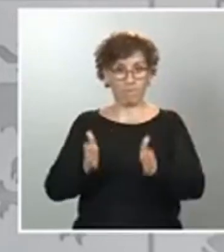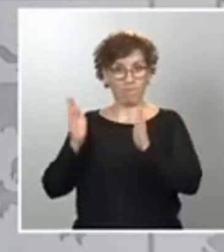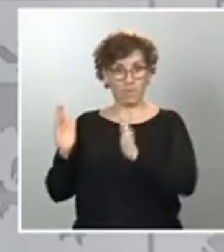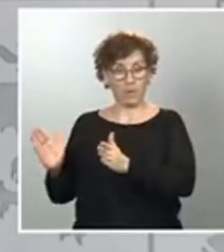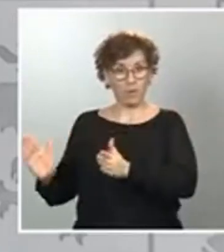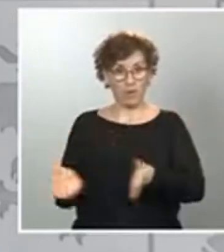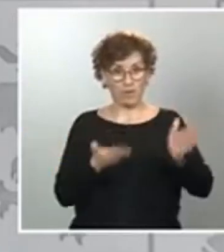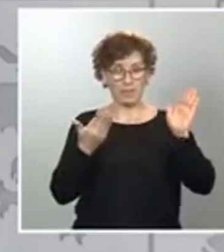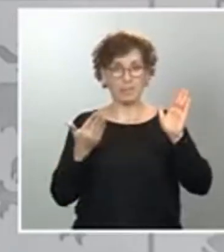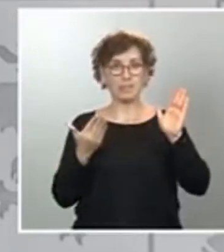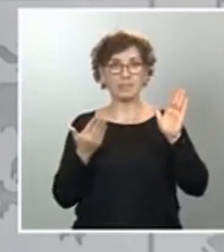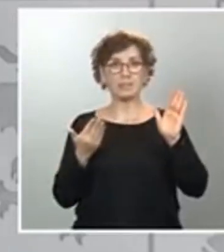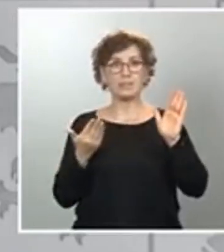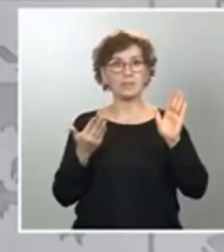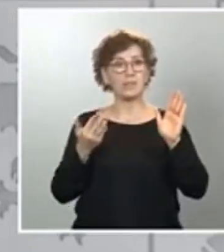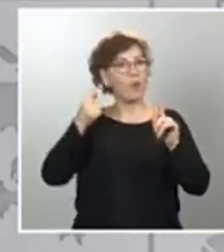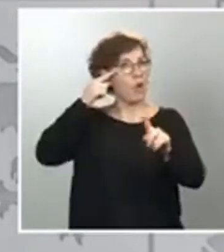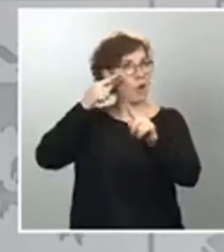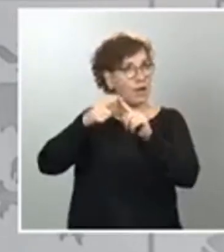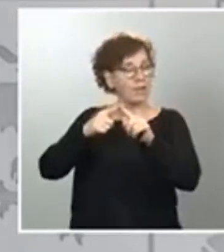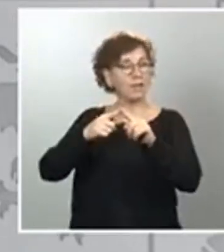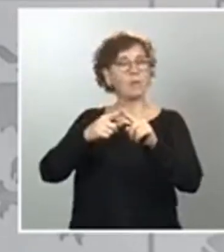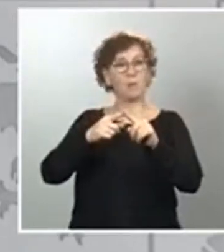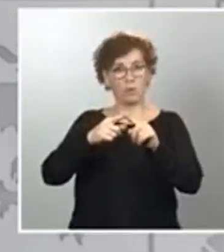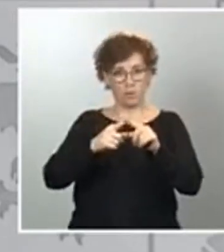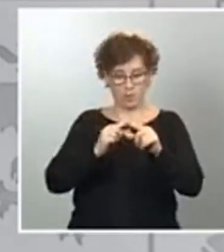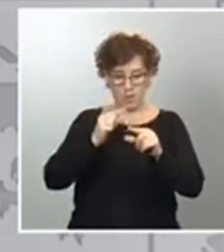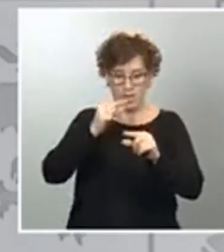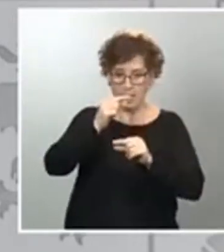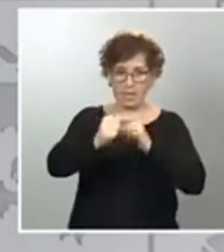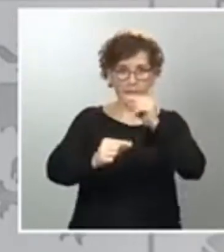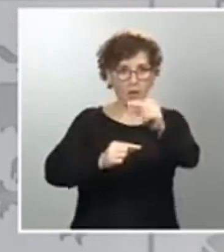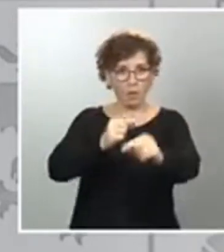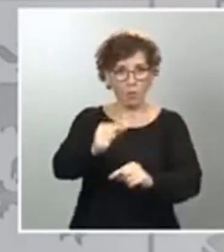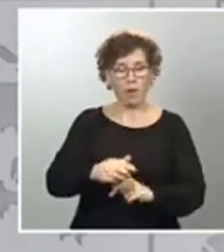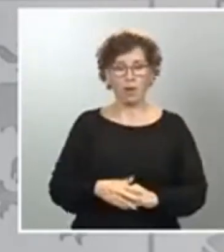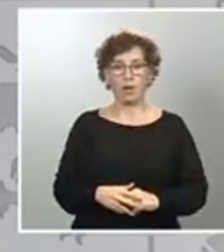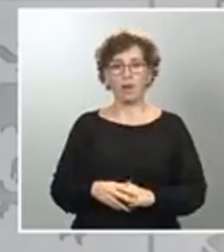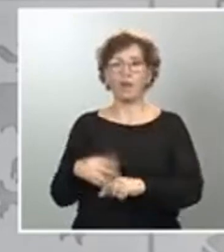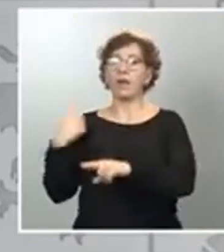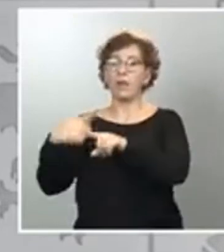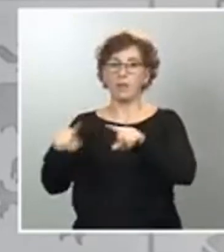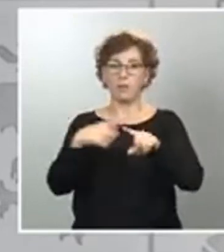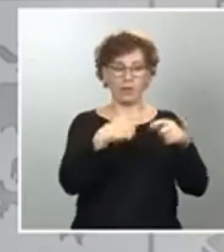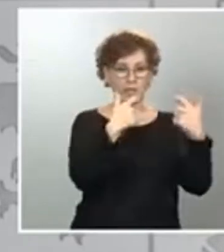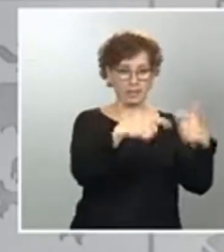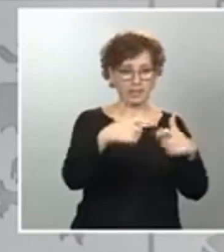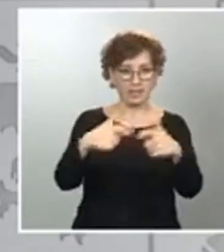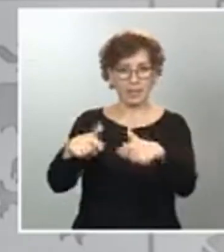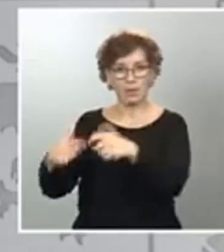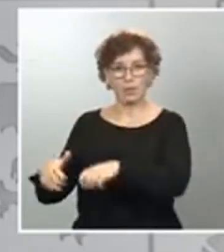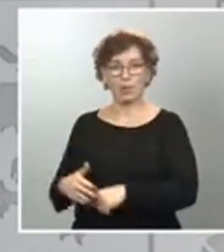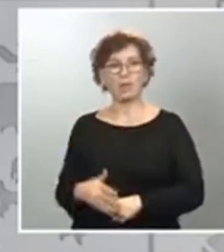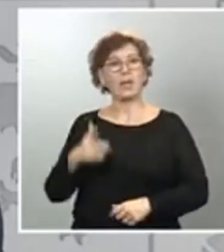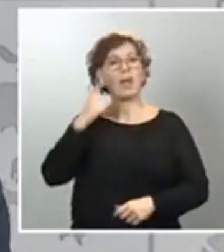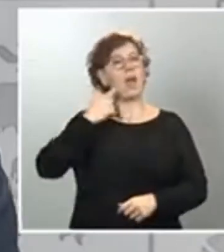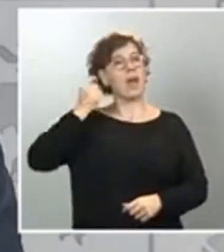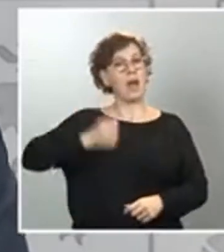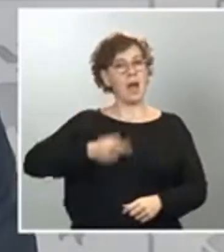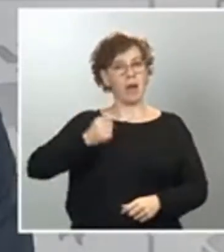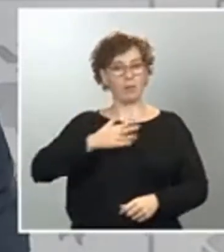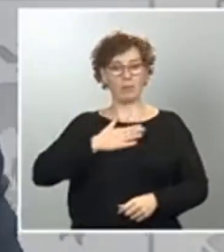dicho antes, para que sean graduales en distintos sectores, también en nuestros hábitos sociales, de uso del espacio